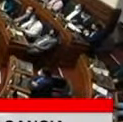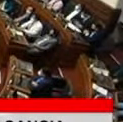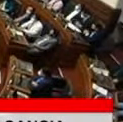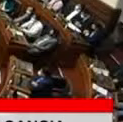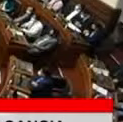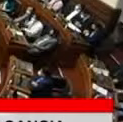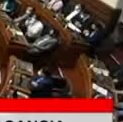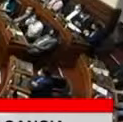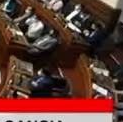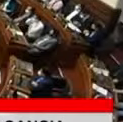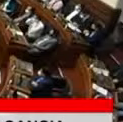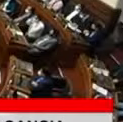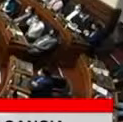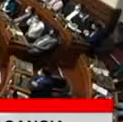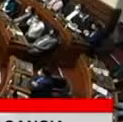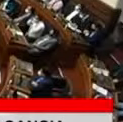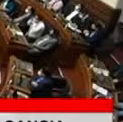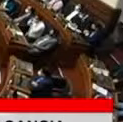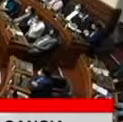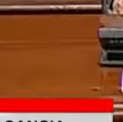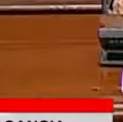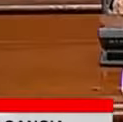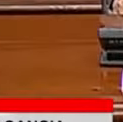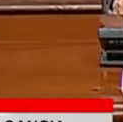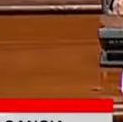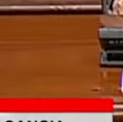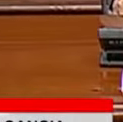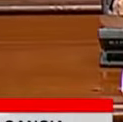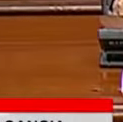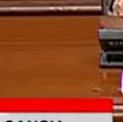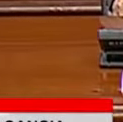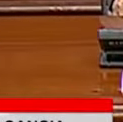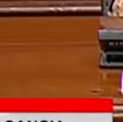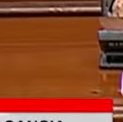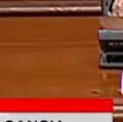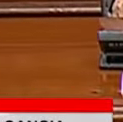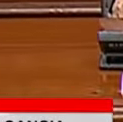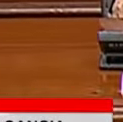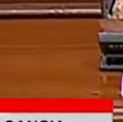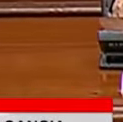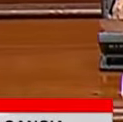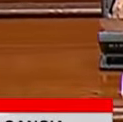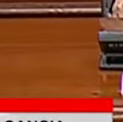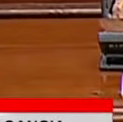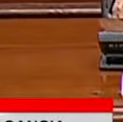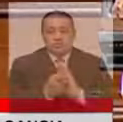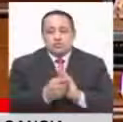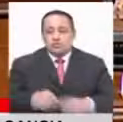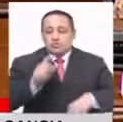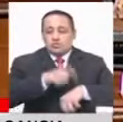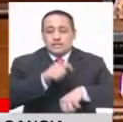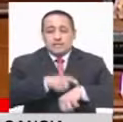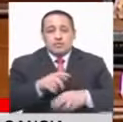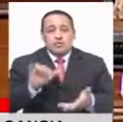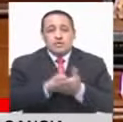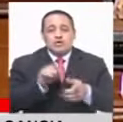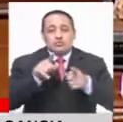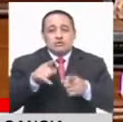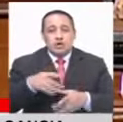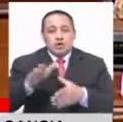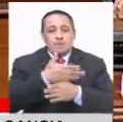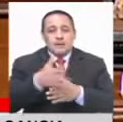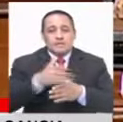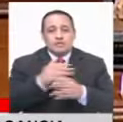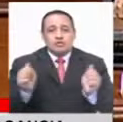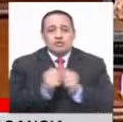Señor Presidente de la República, se le va a conceder el uso de la palabra por 60 minutos, tiempo que puede compartir